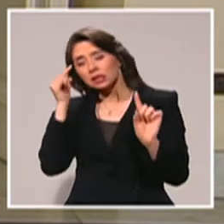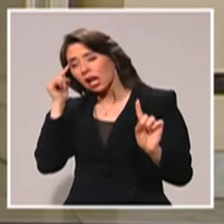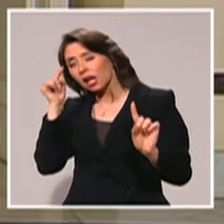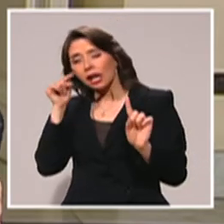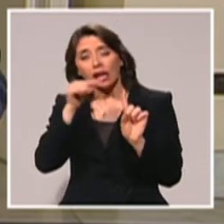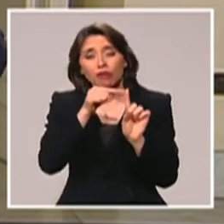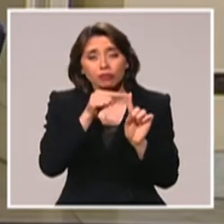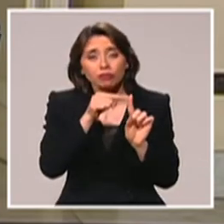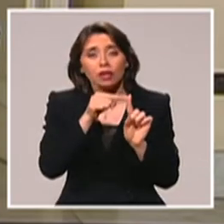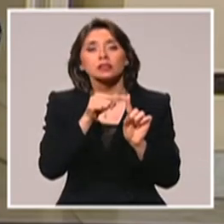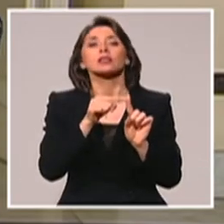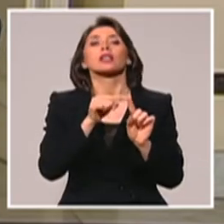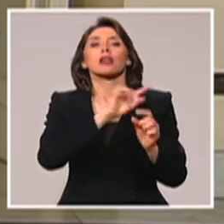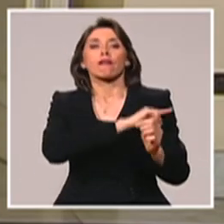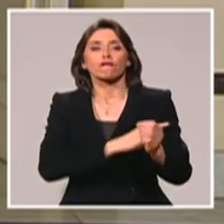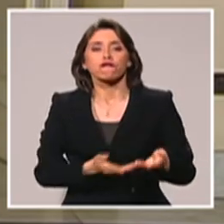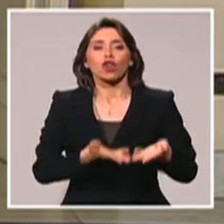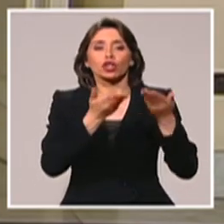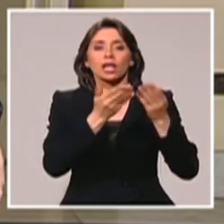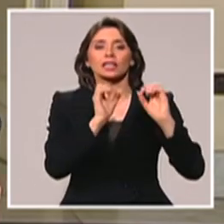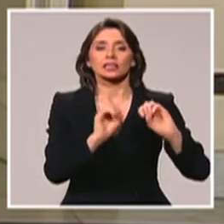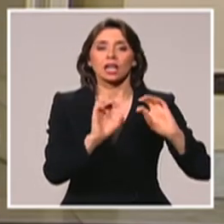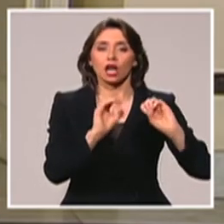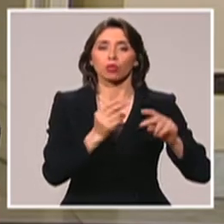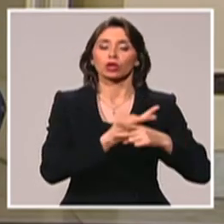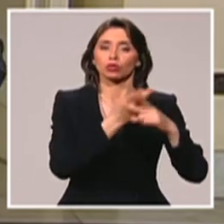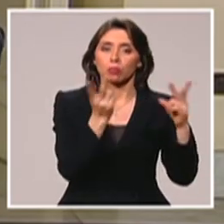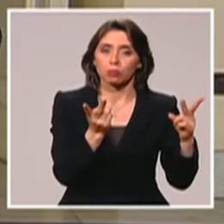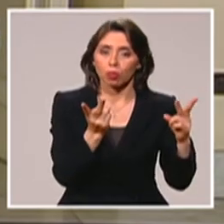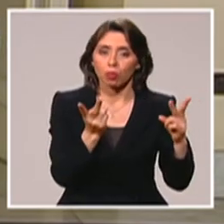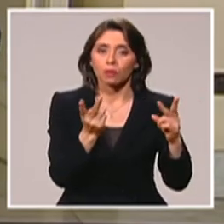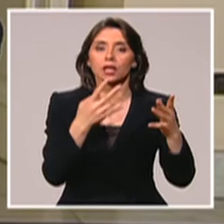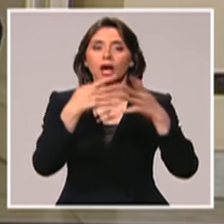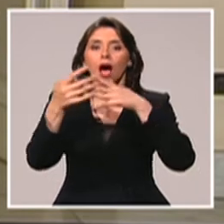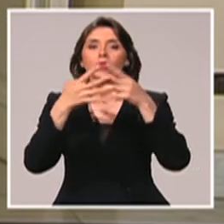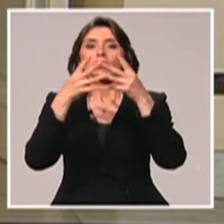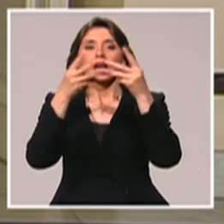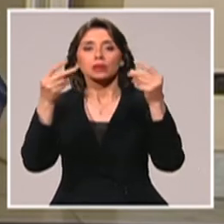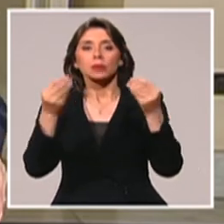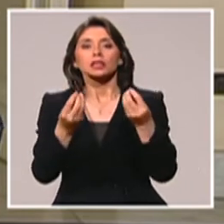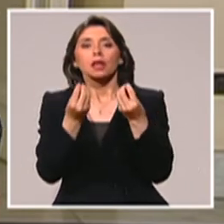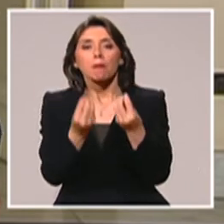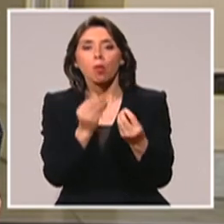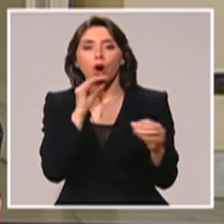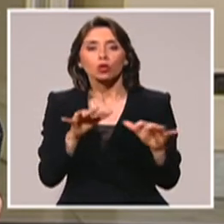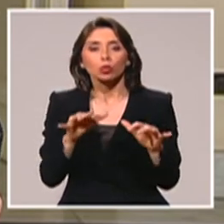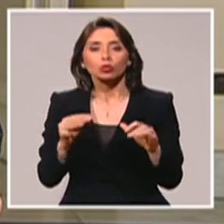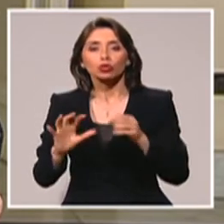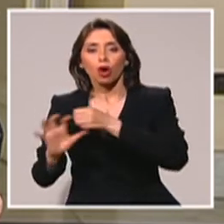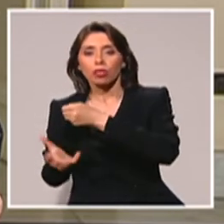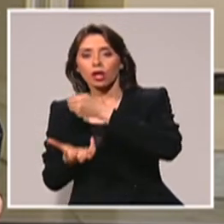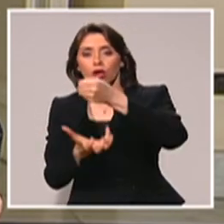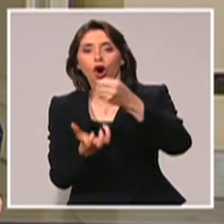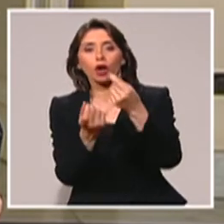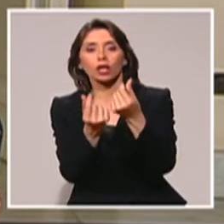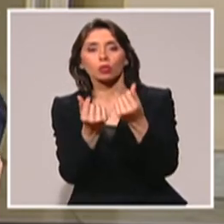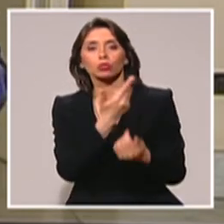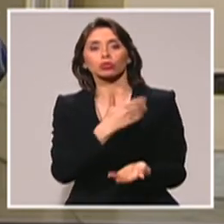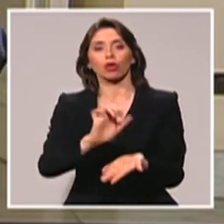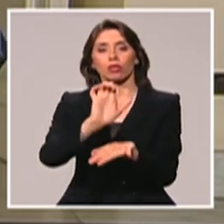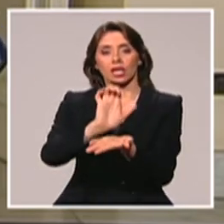en el fortalecimiento de la educación pública y la transparencia y buen uso de los recursos del estado